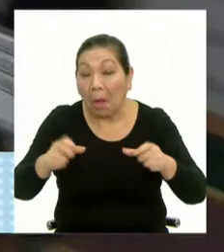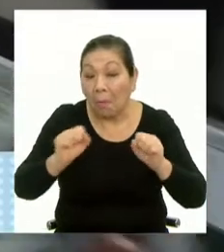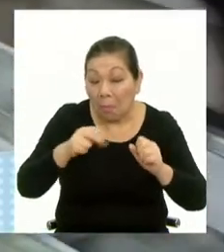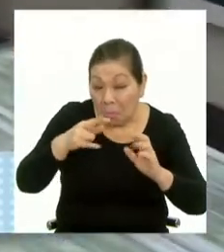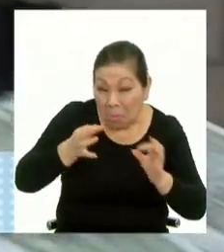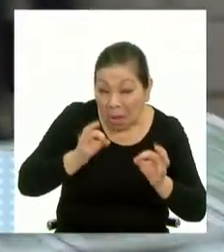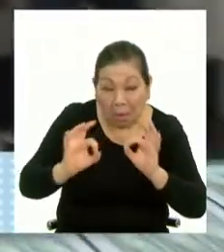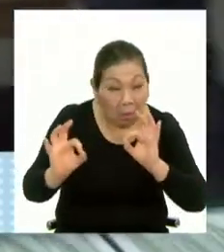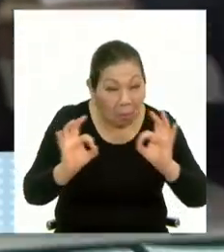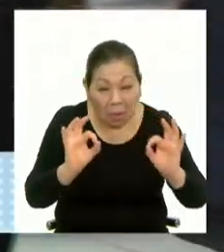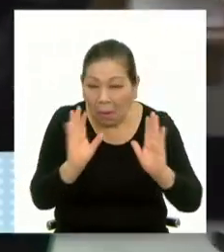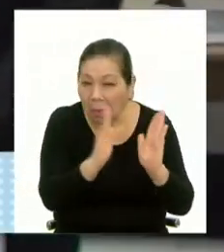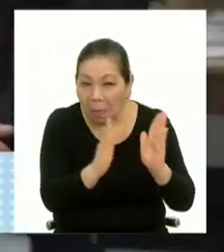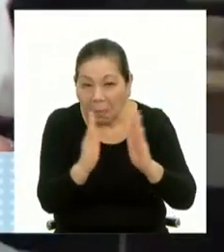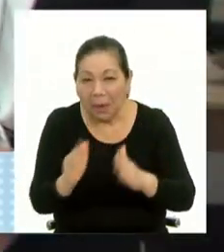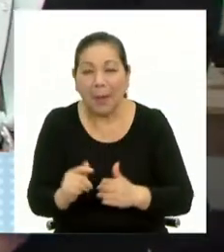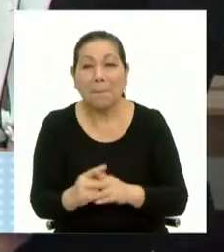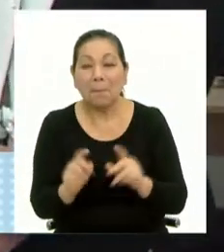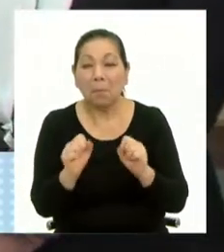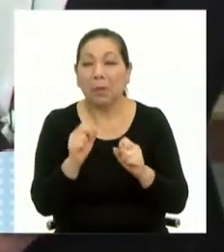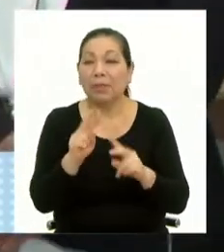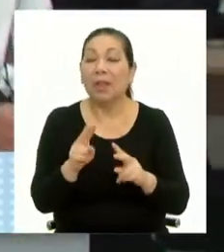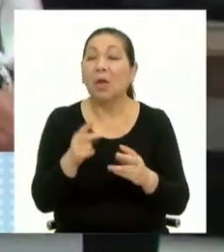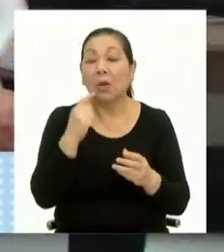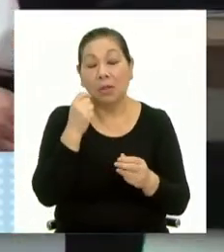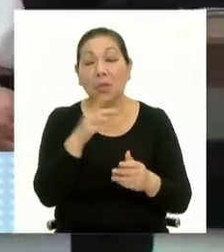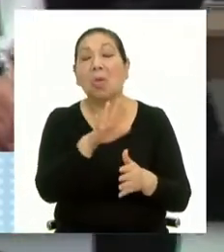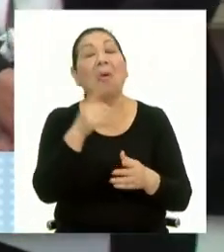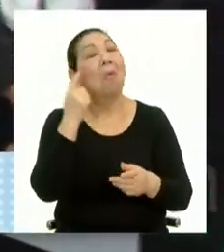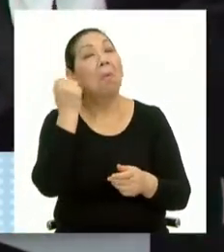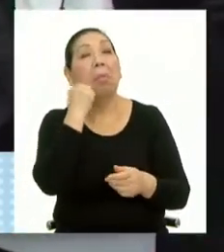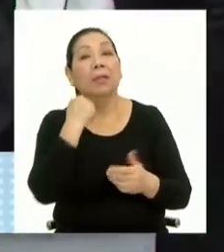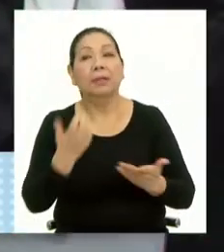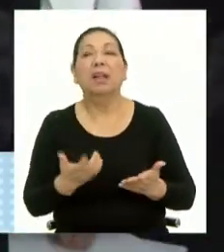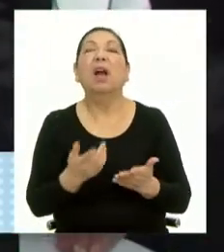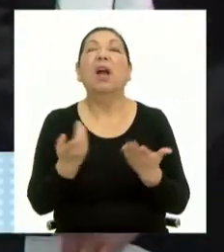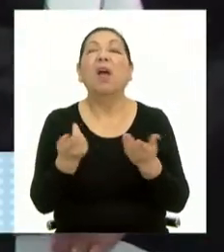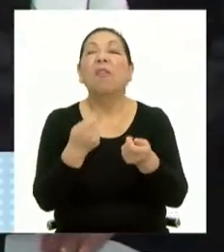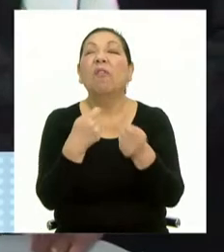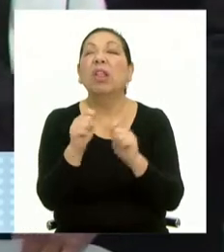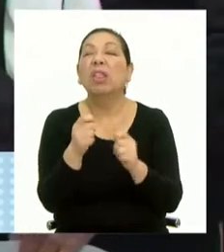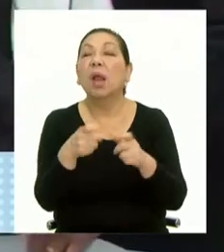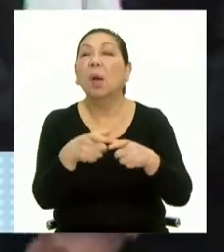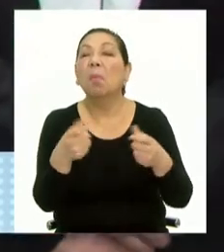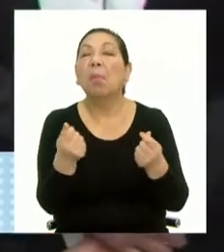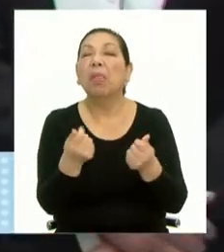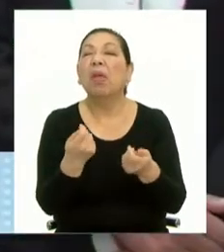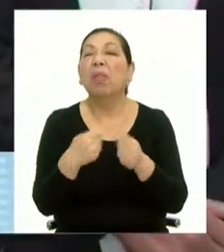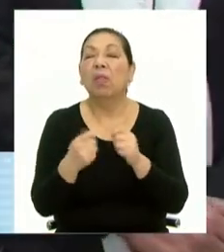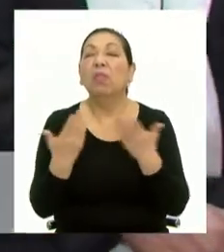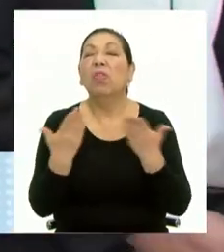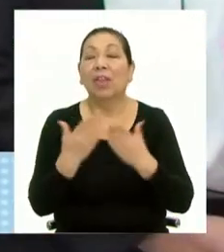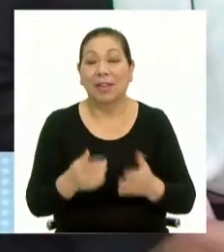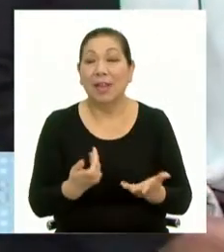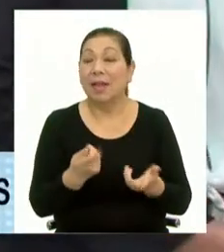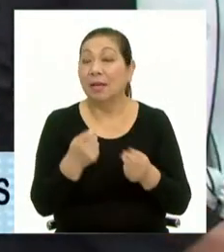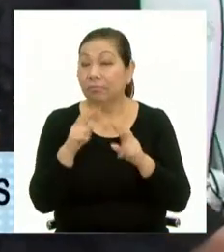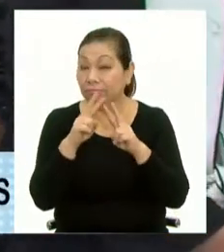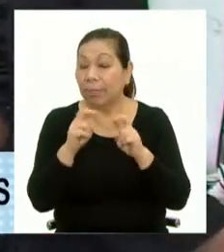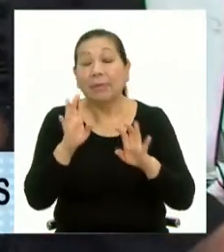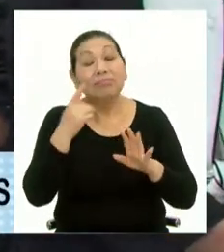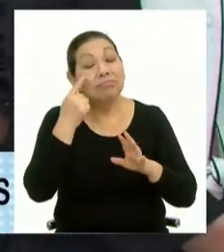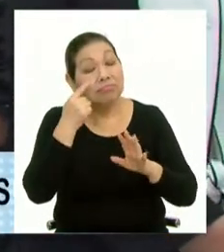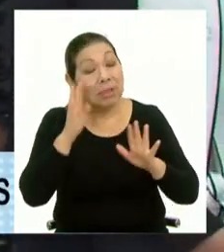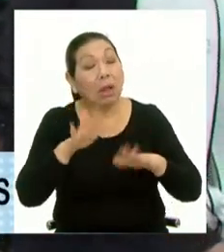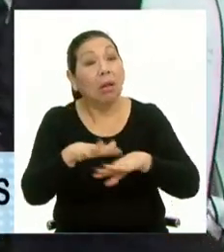más reales que se puedan para que sean sorprendidos, ¿no? ¿Hacia dónde iban a ser trasladados estos billetes, padre? Está en la investigación.